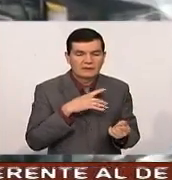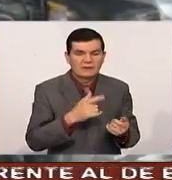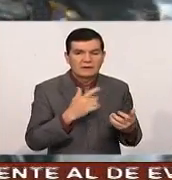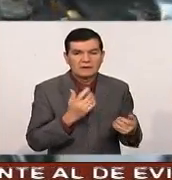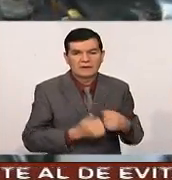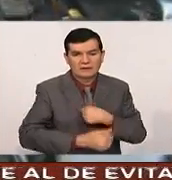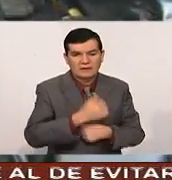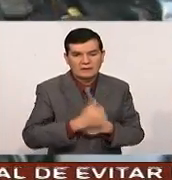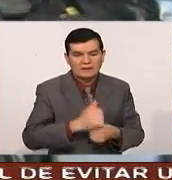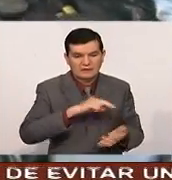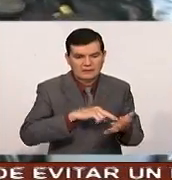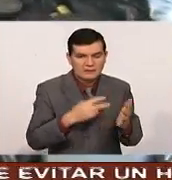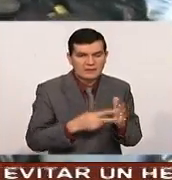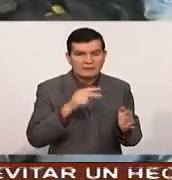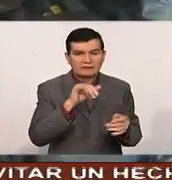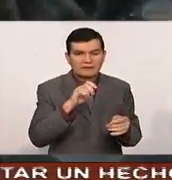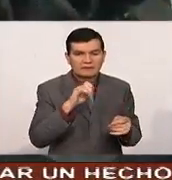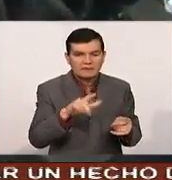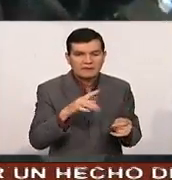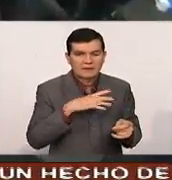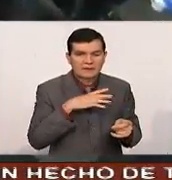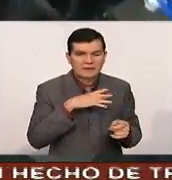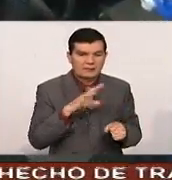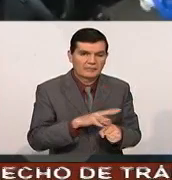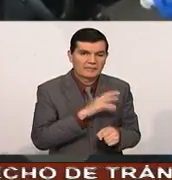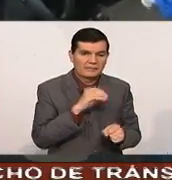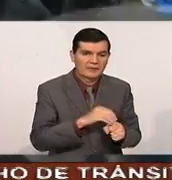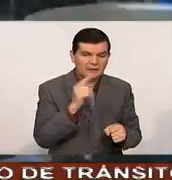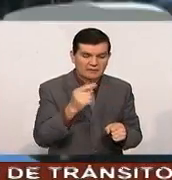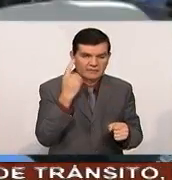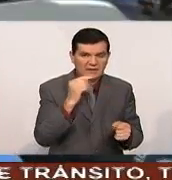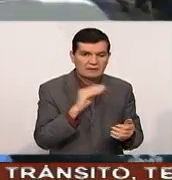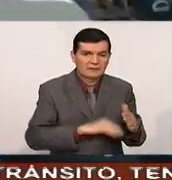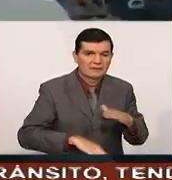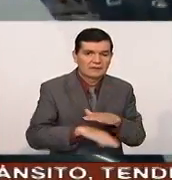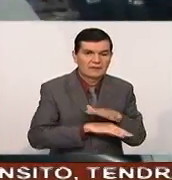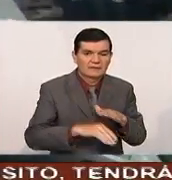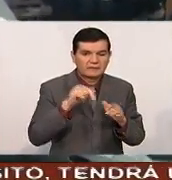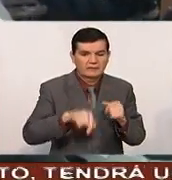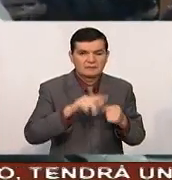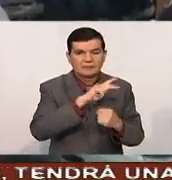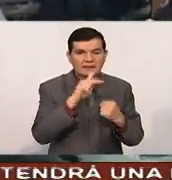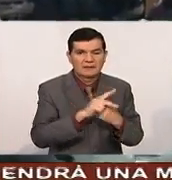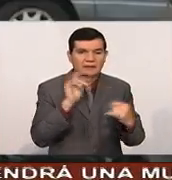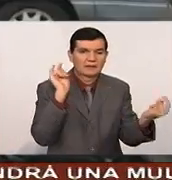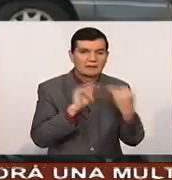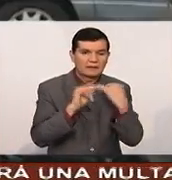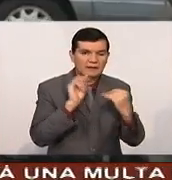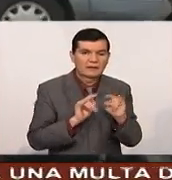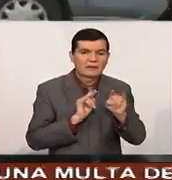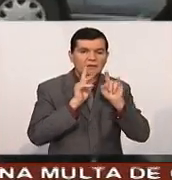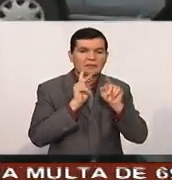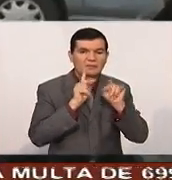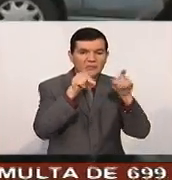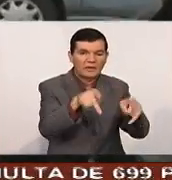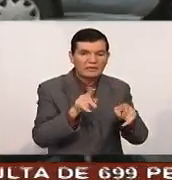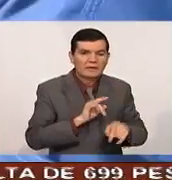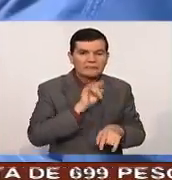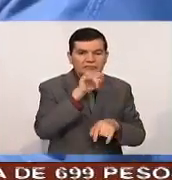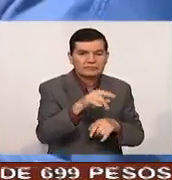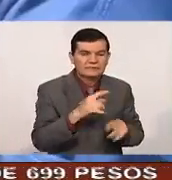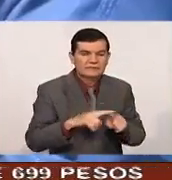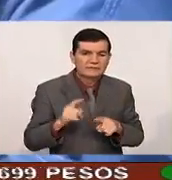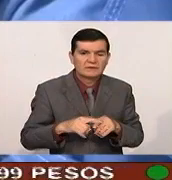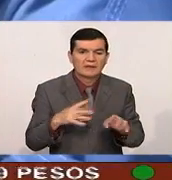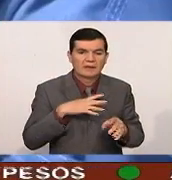tradicionales, como puede ser ingeniería civil, que es realmente todo lo que le da el soporte a la infraestructura del país, carreteras, puentes. También tenemos la carrera